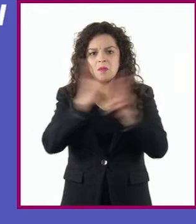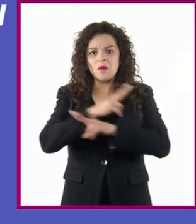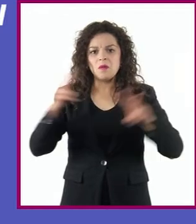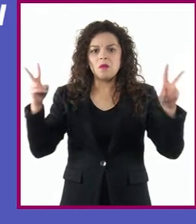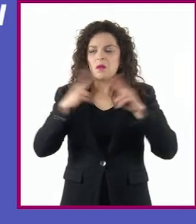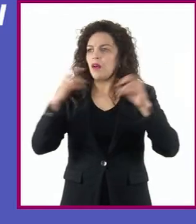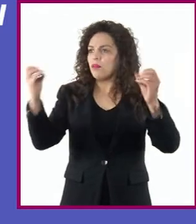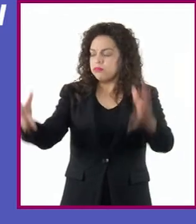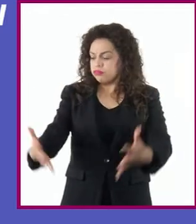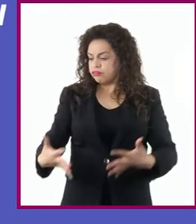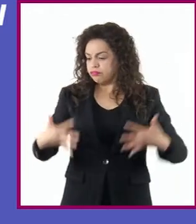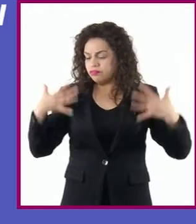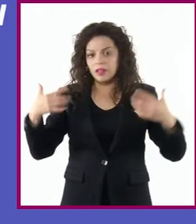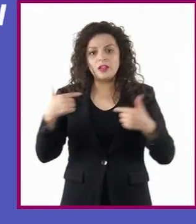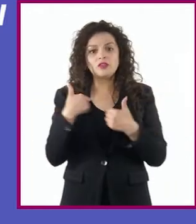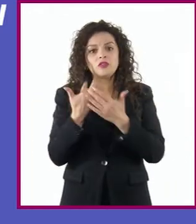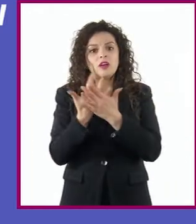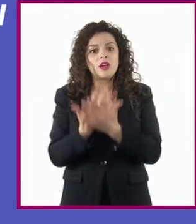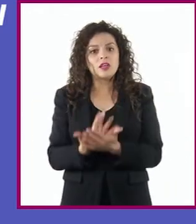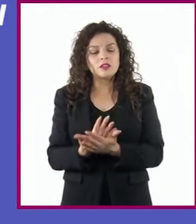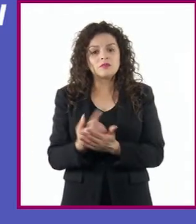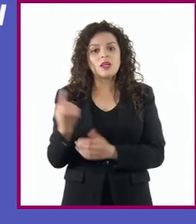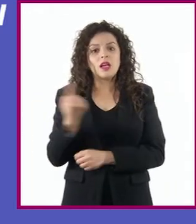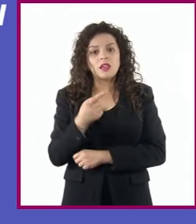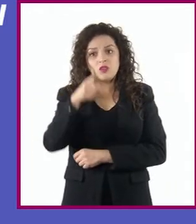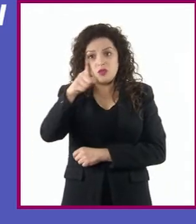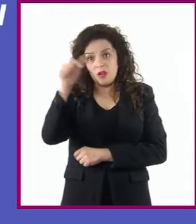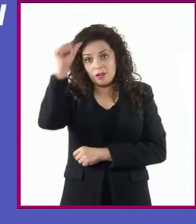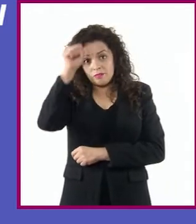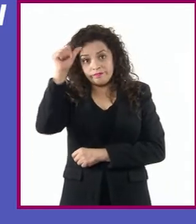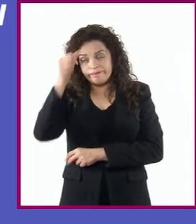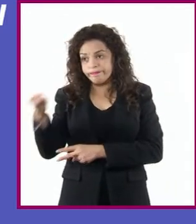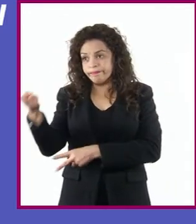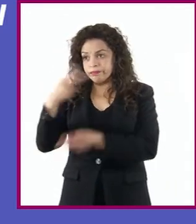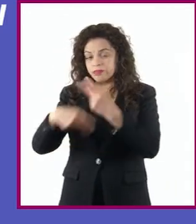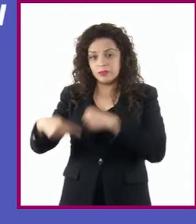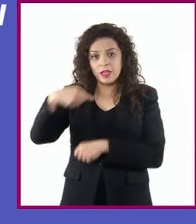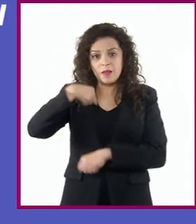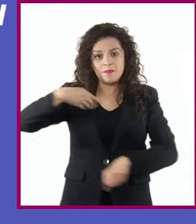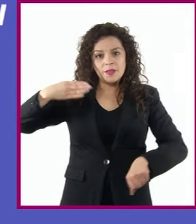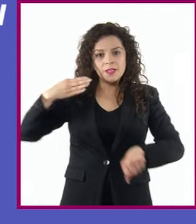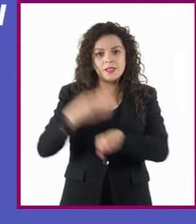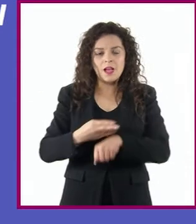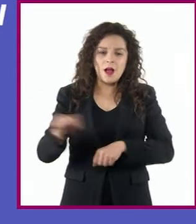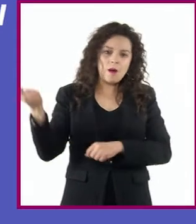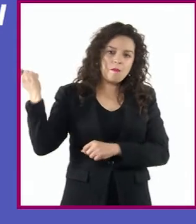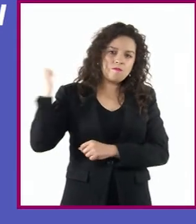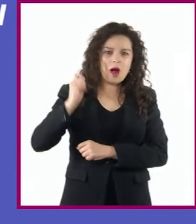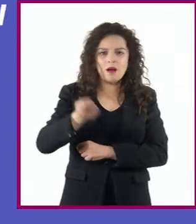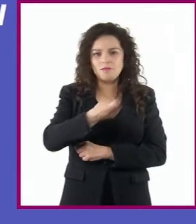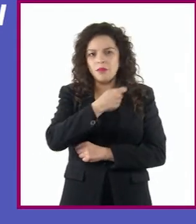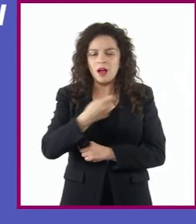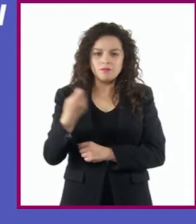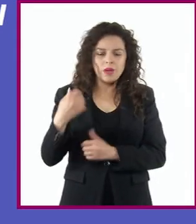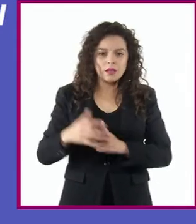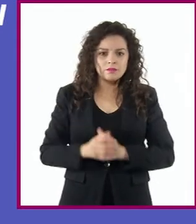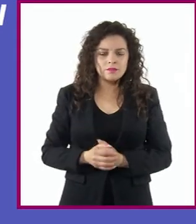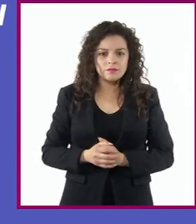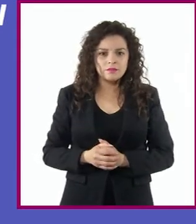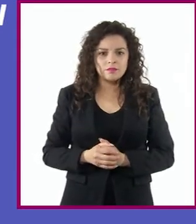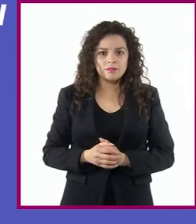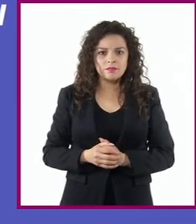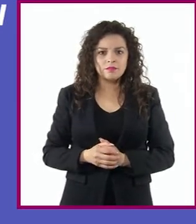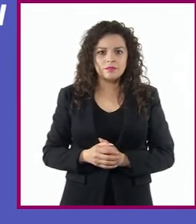aire, esperando a que tus frailes vengan a azotarme. ¿No hubiera sido mejor